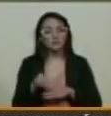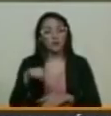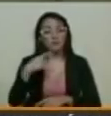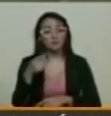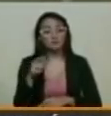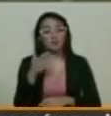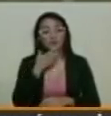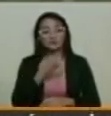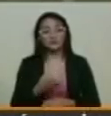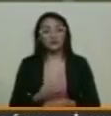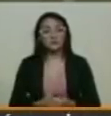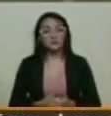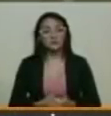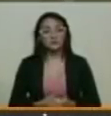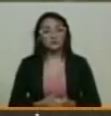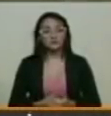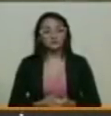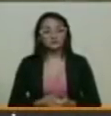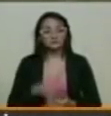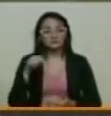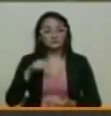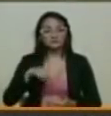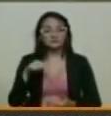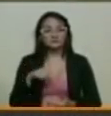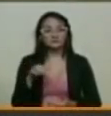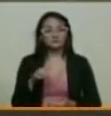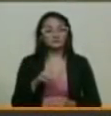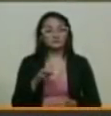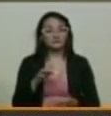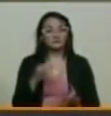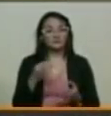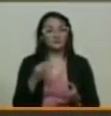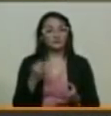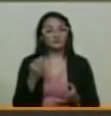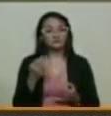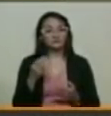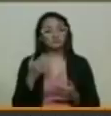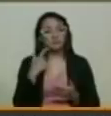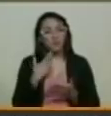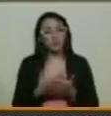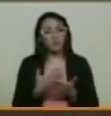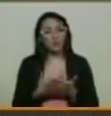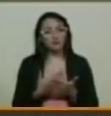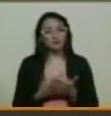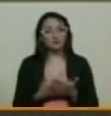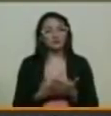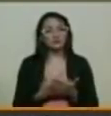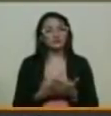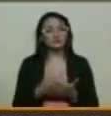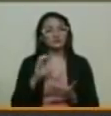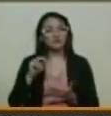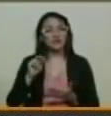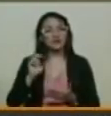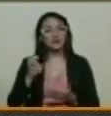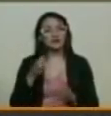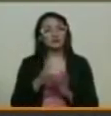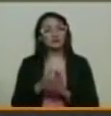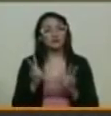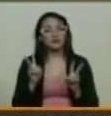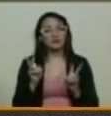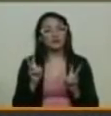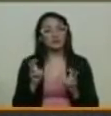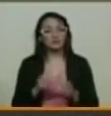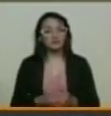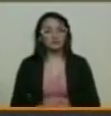diciembre. Debemos destacar que el día de hoy ha habido directorio y se han estudiado propuestas del Consejo Electoral en relación a la